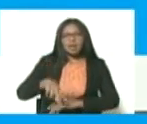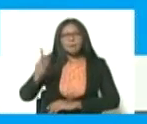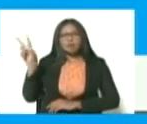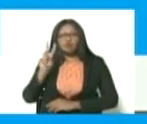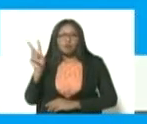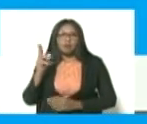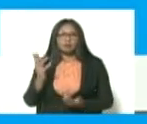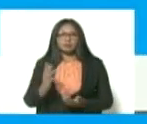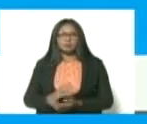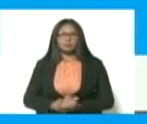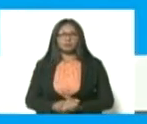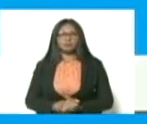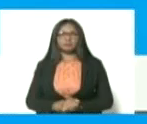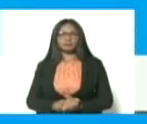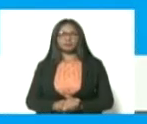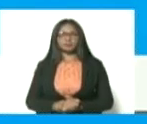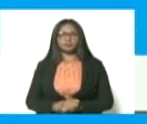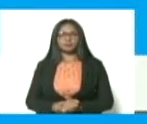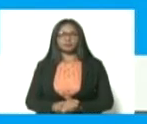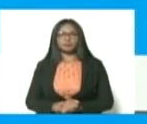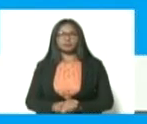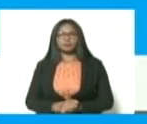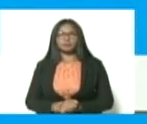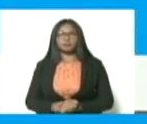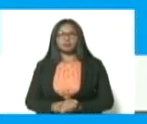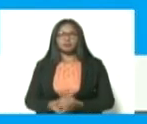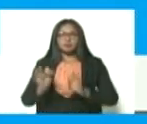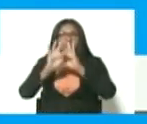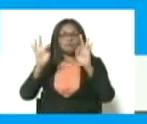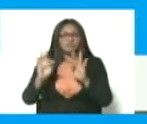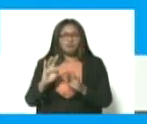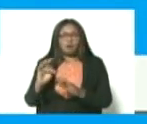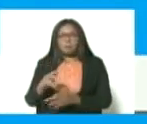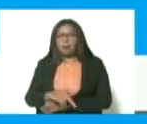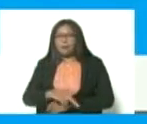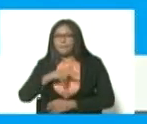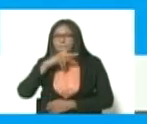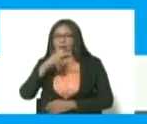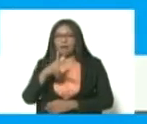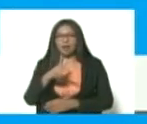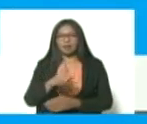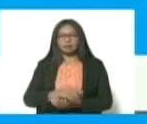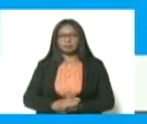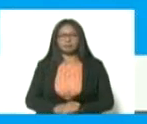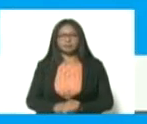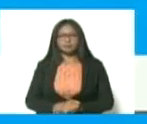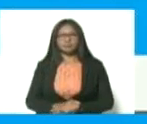país de manera alevosa. Eso es lo que espero.